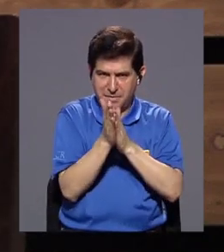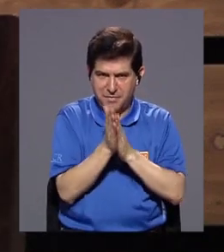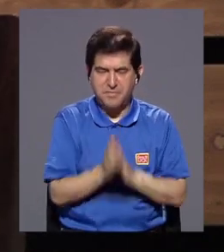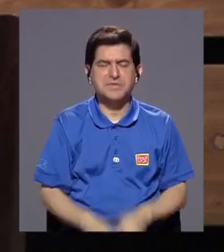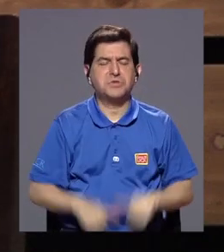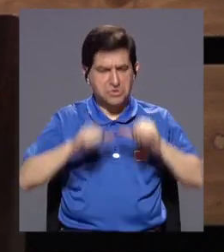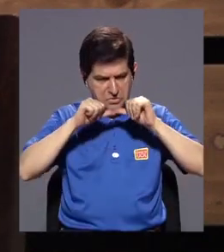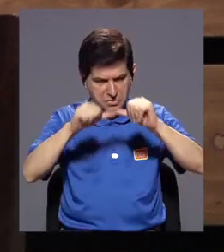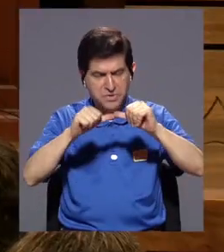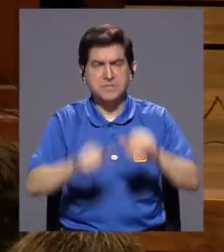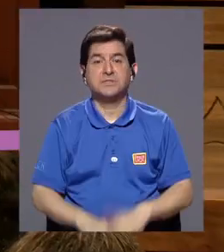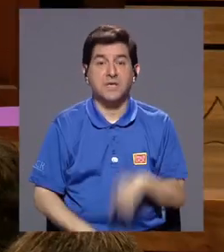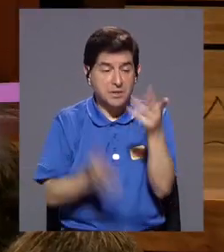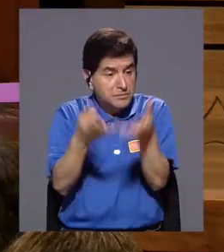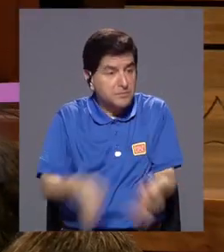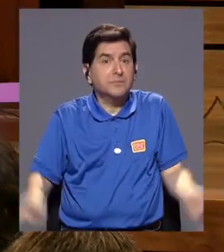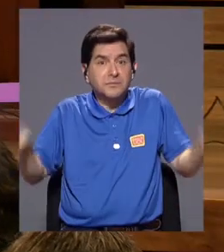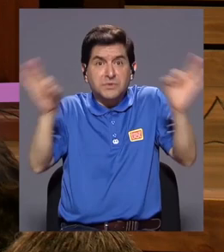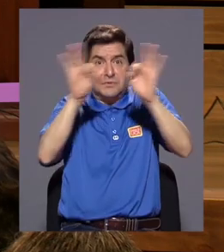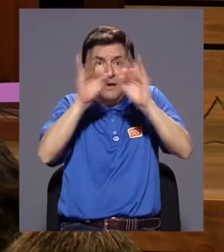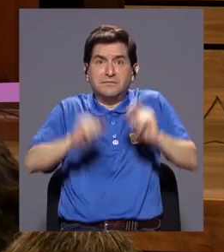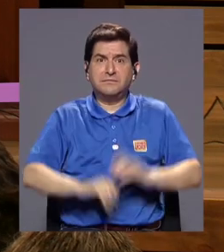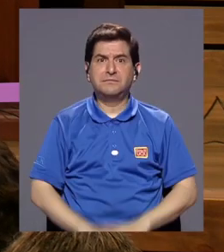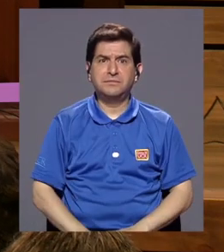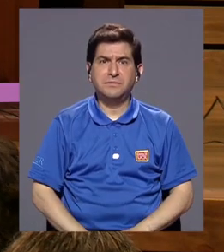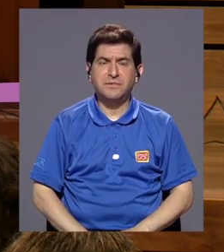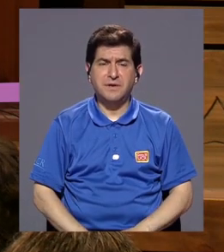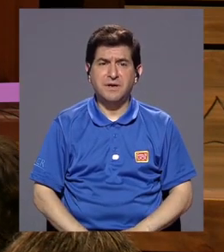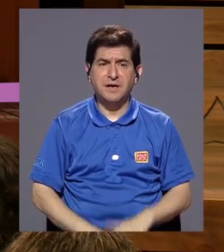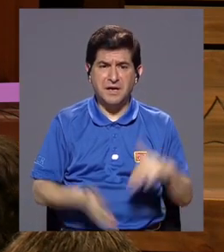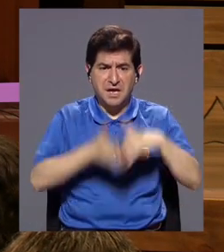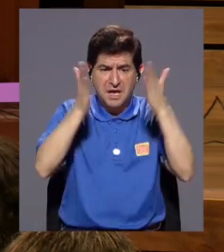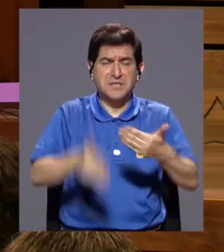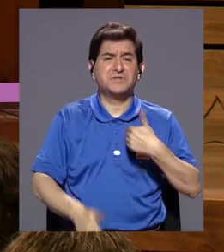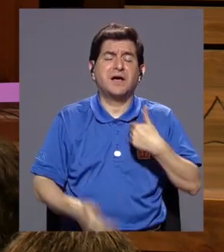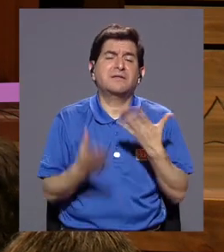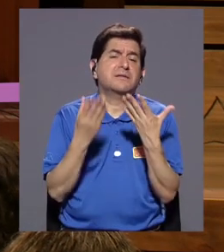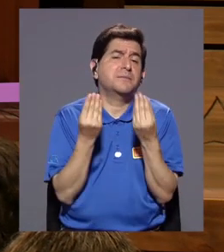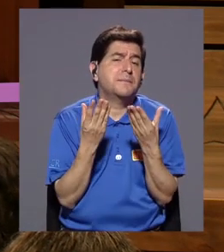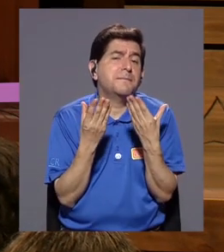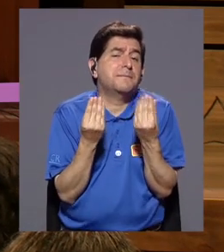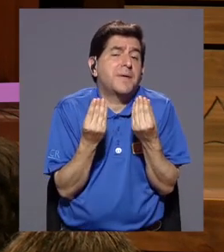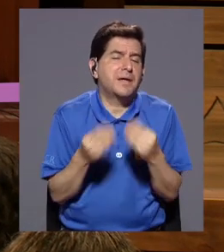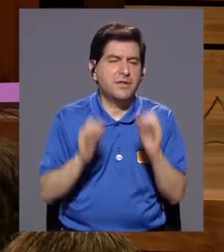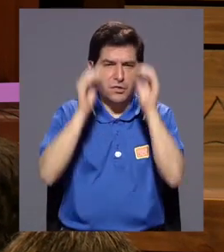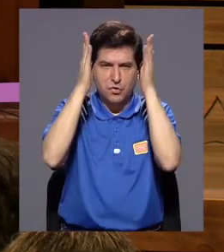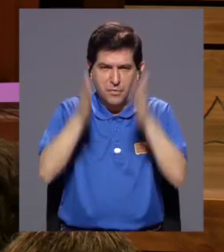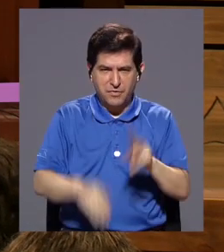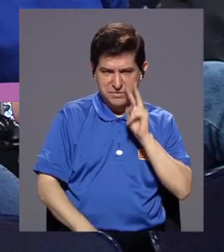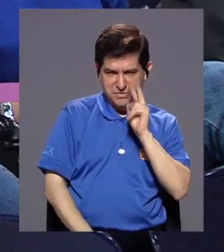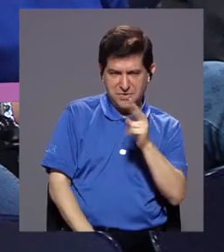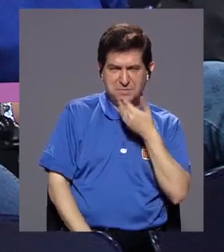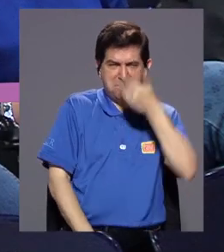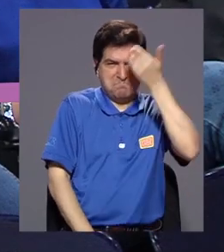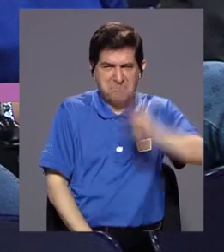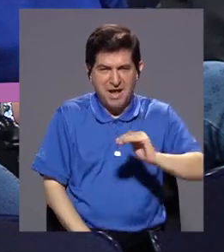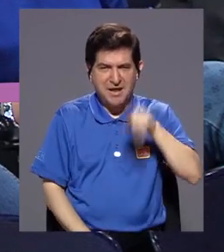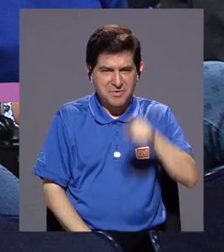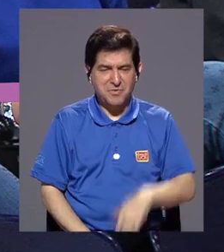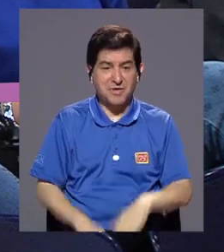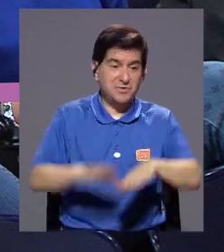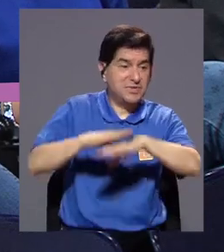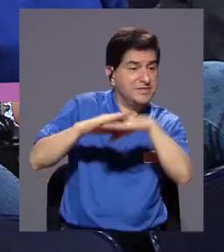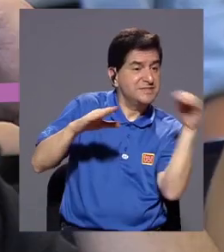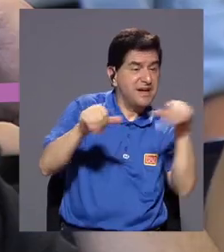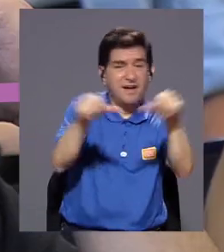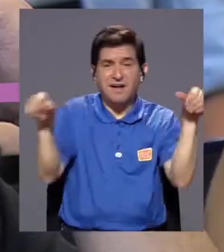sumamente importante. Porque si el alumno tiene miedo de que el profesor lo va a ver feo cuando va a salir, cuando le agarre se va